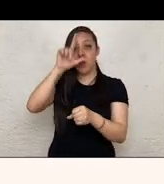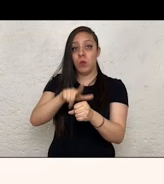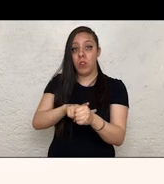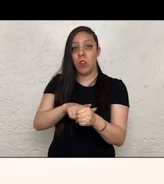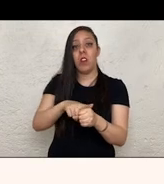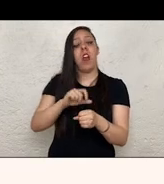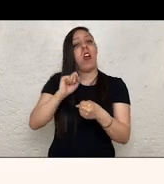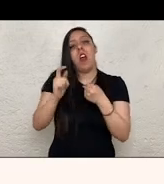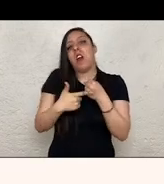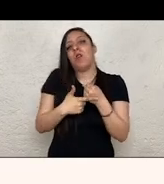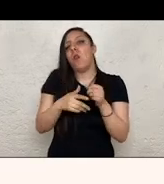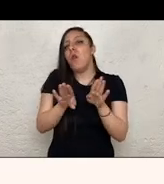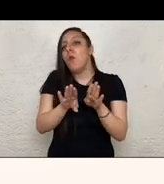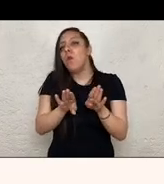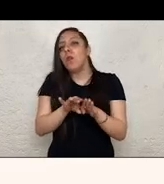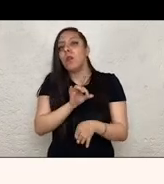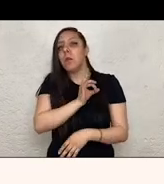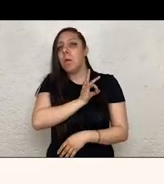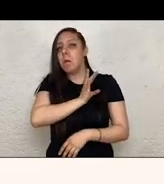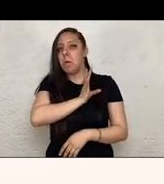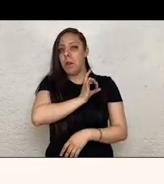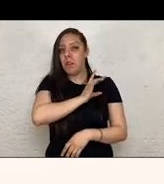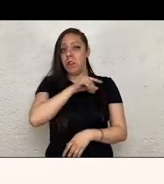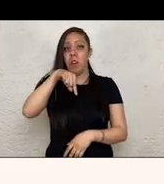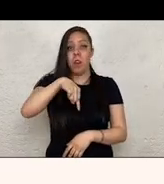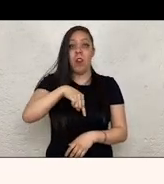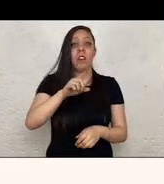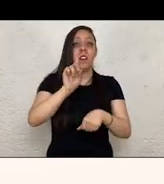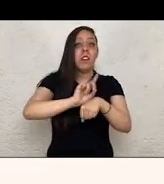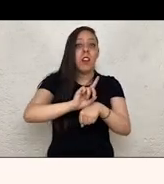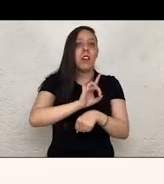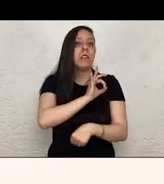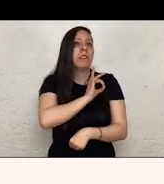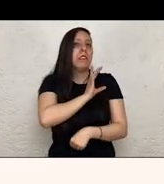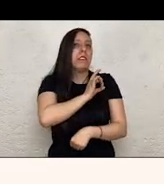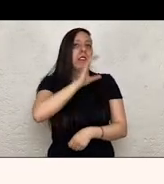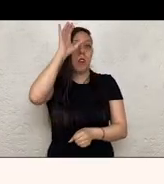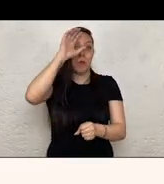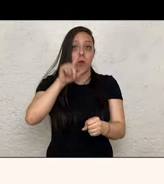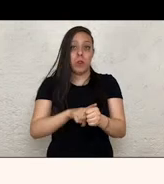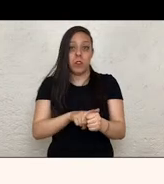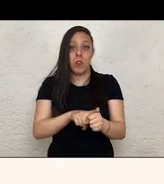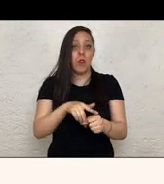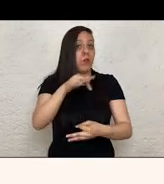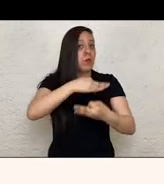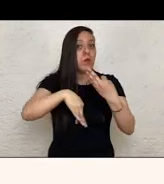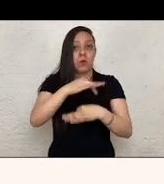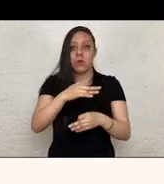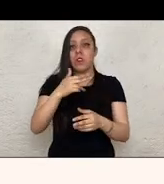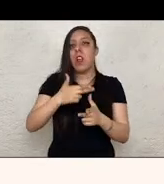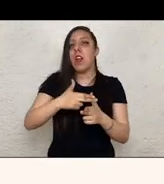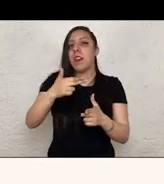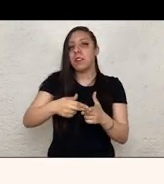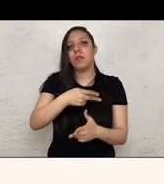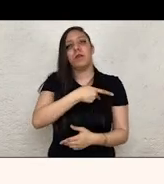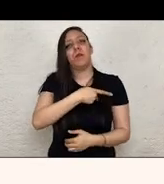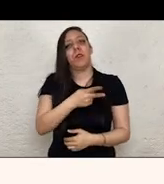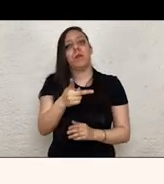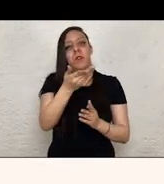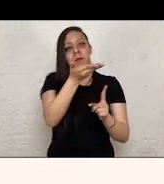la cultura es algo que nos da tanto miedo en estos días, que todos involucrados, incluso la pobre